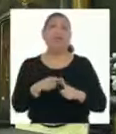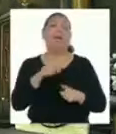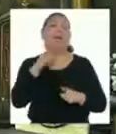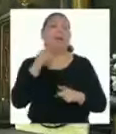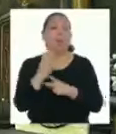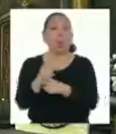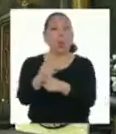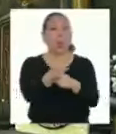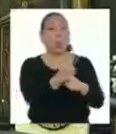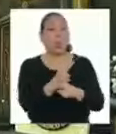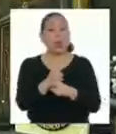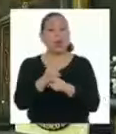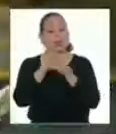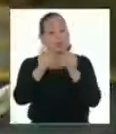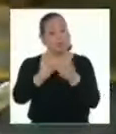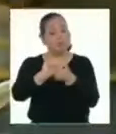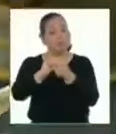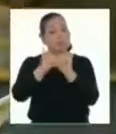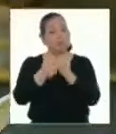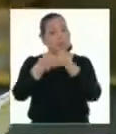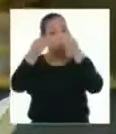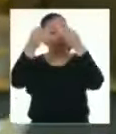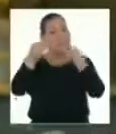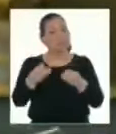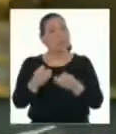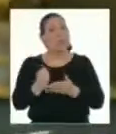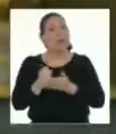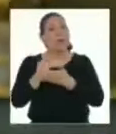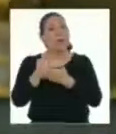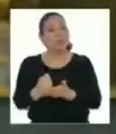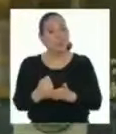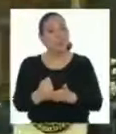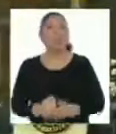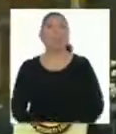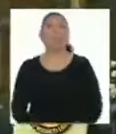pueblo, llévala a su perfección por la caridad.